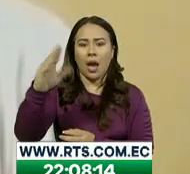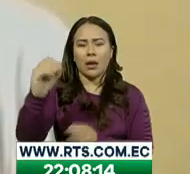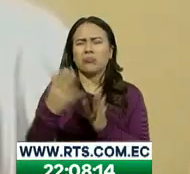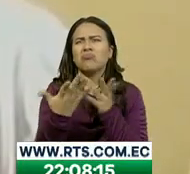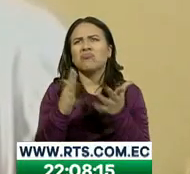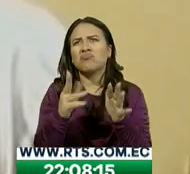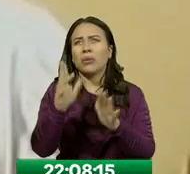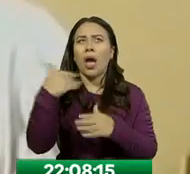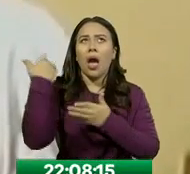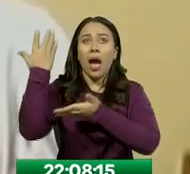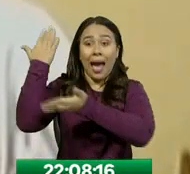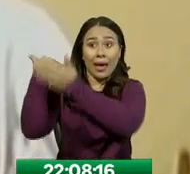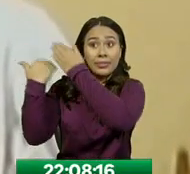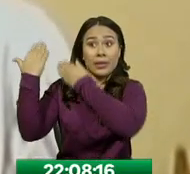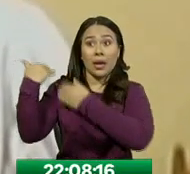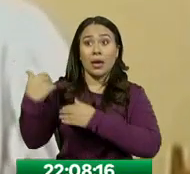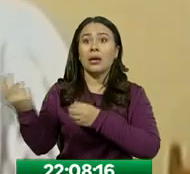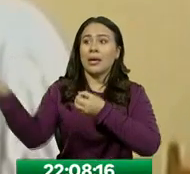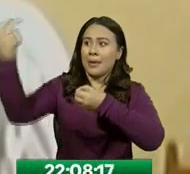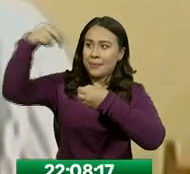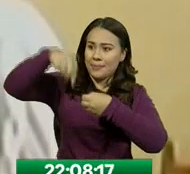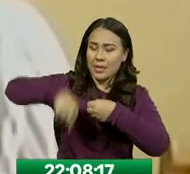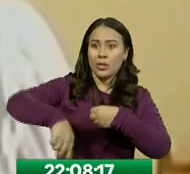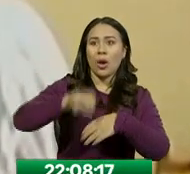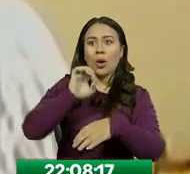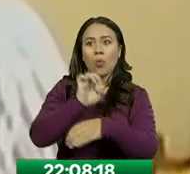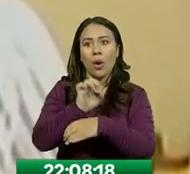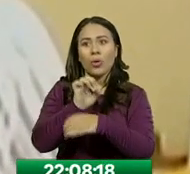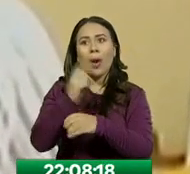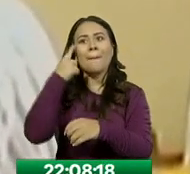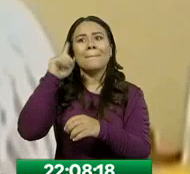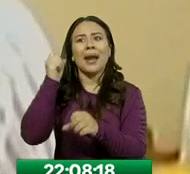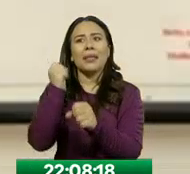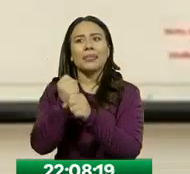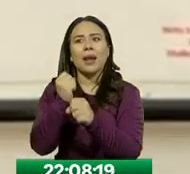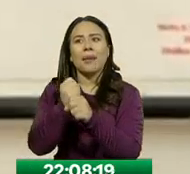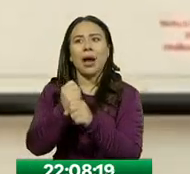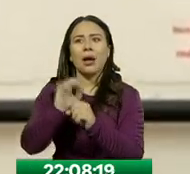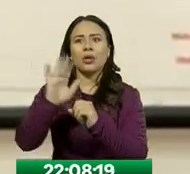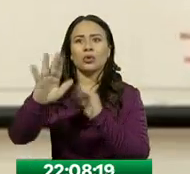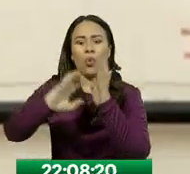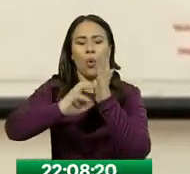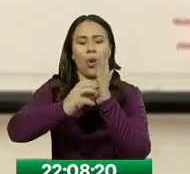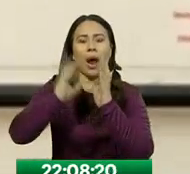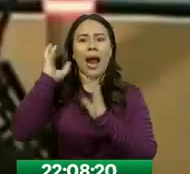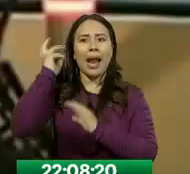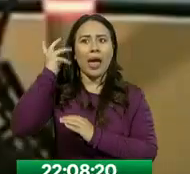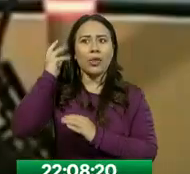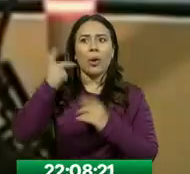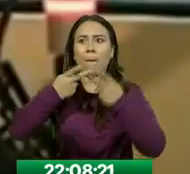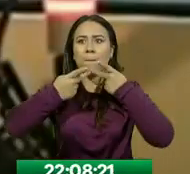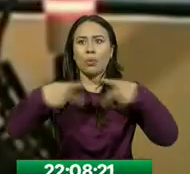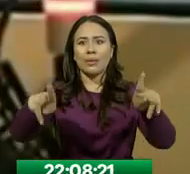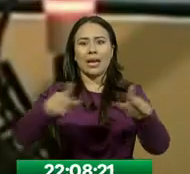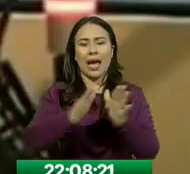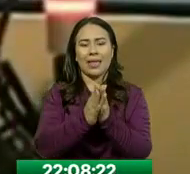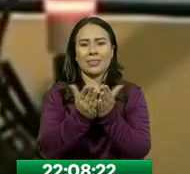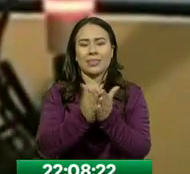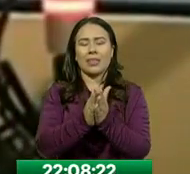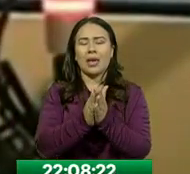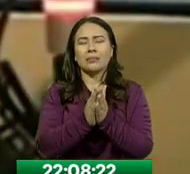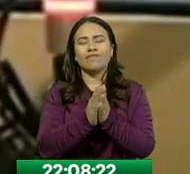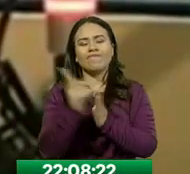mediados de la década pasada, regresó a Ecuador para ponerse al frente de la emisora de Radio Tropicana. Nuevamente, como parte del